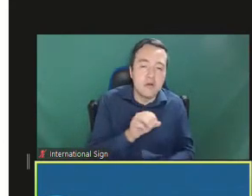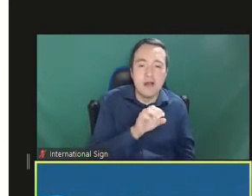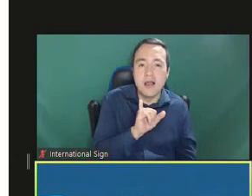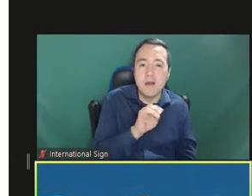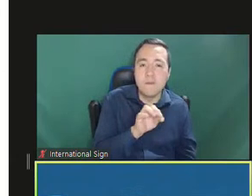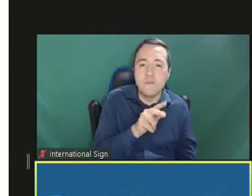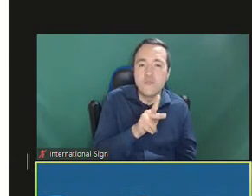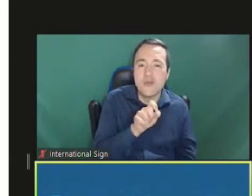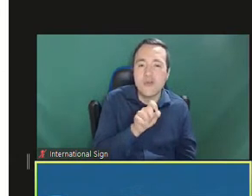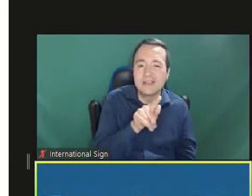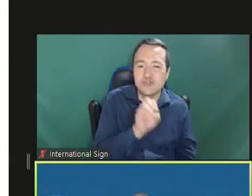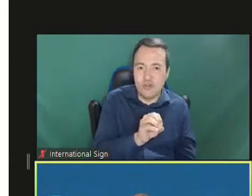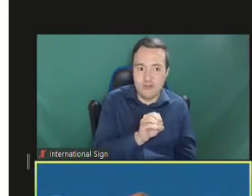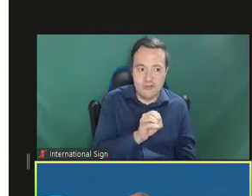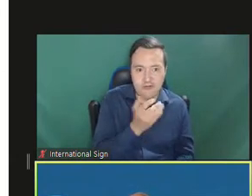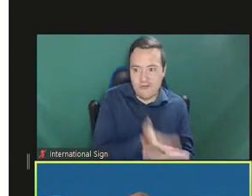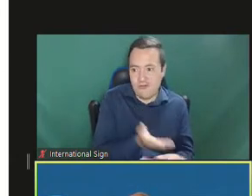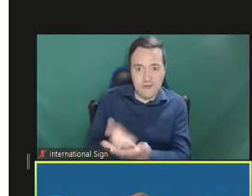pública